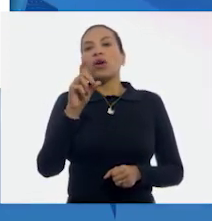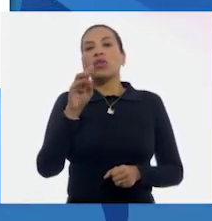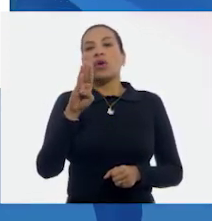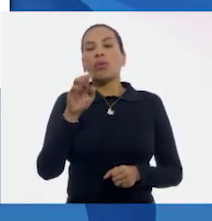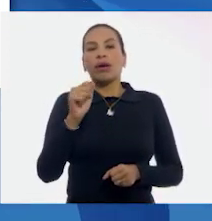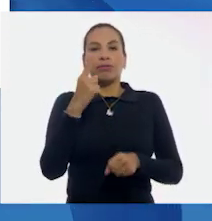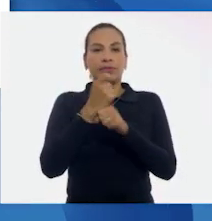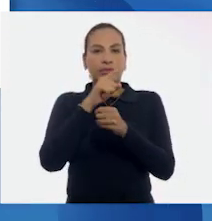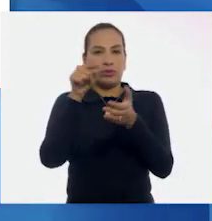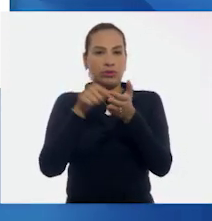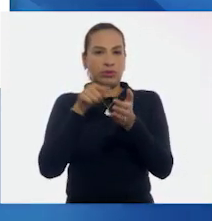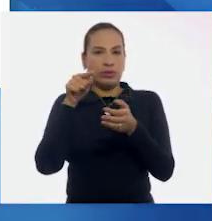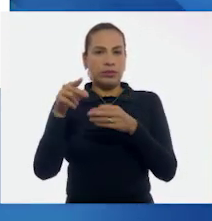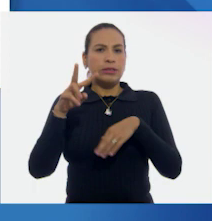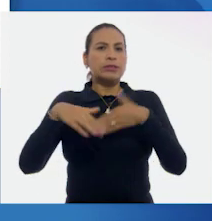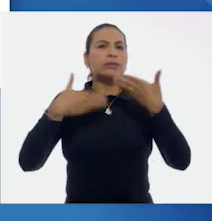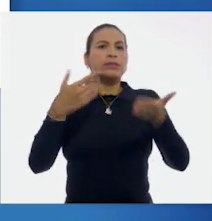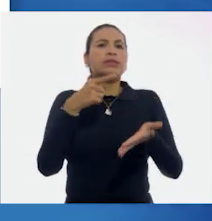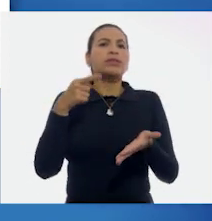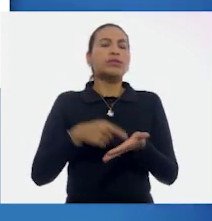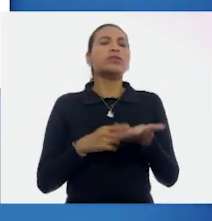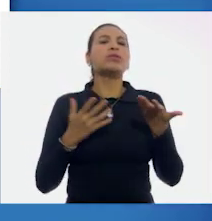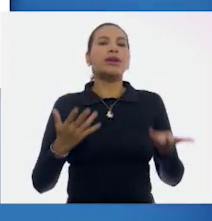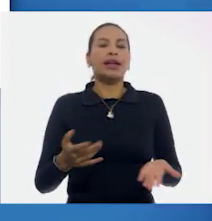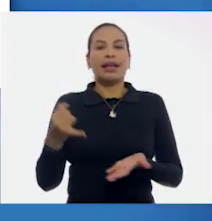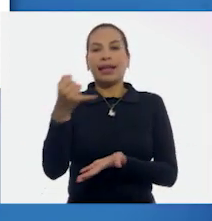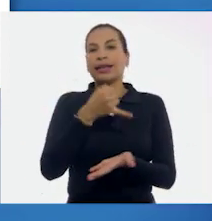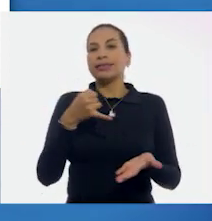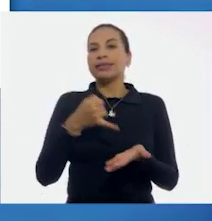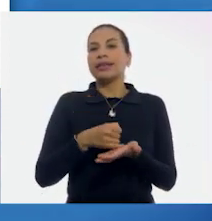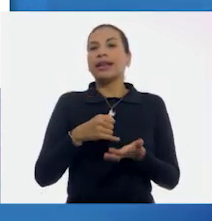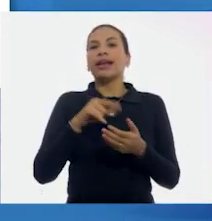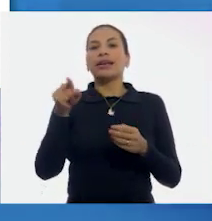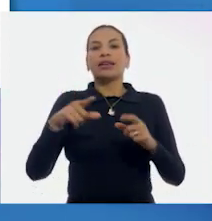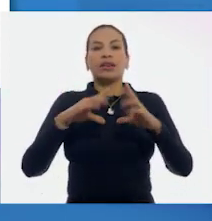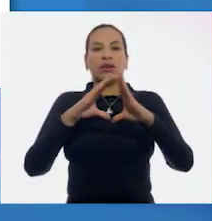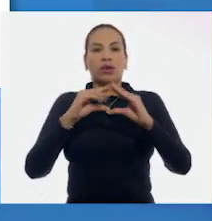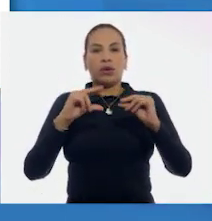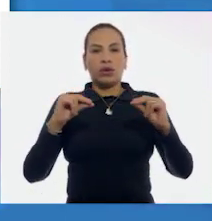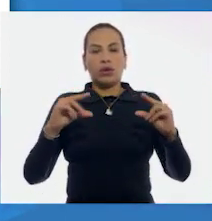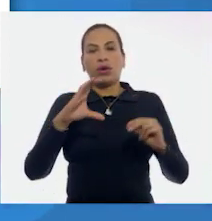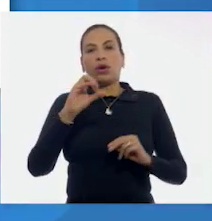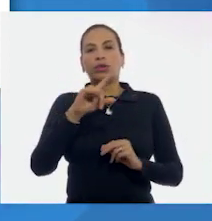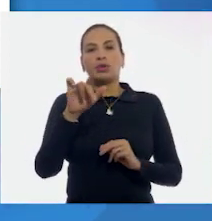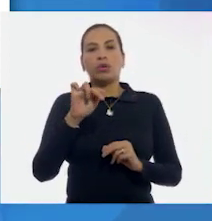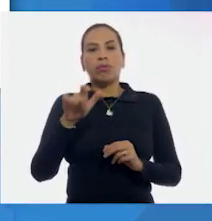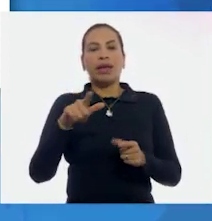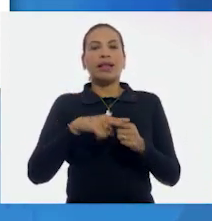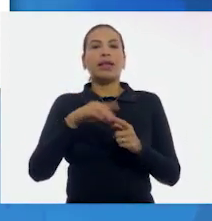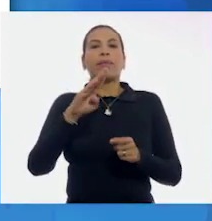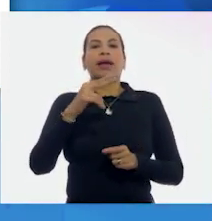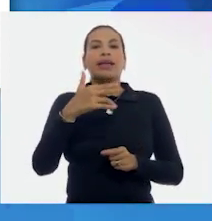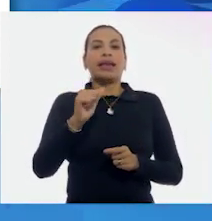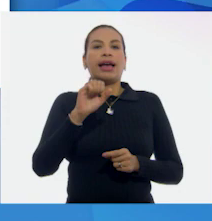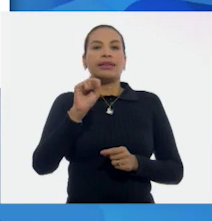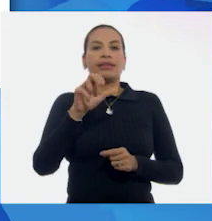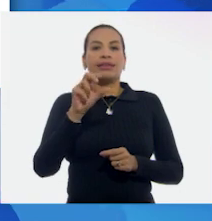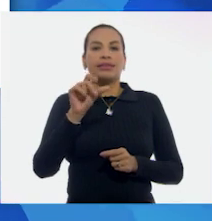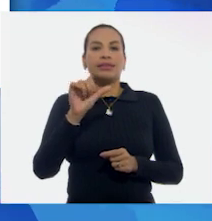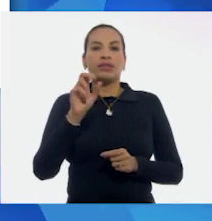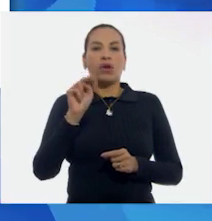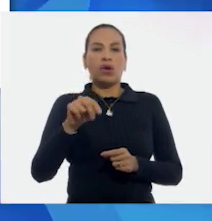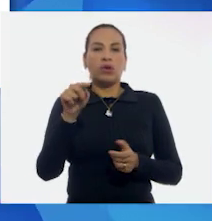primeros puntos a los que llegaron fueron la isla de Cozumel y la bahía de la Ascensión, en la reserva de la biosfera